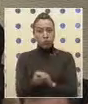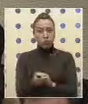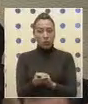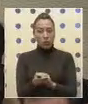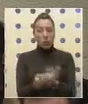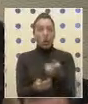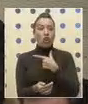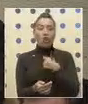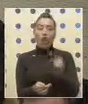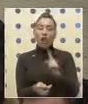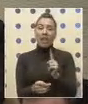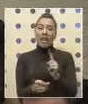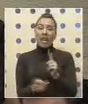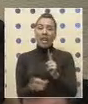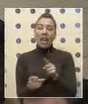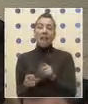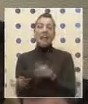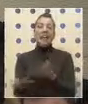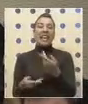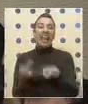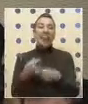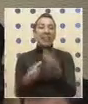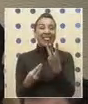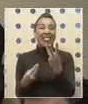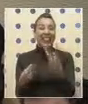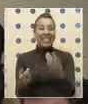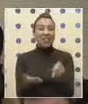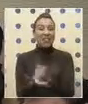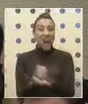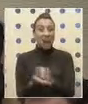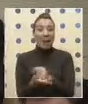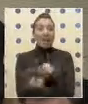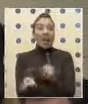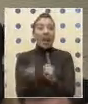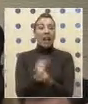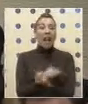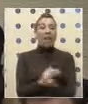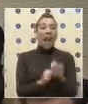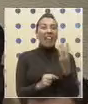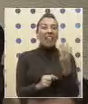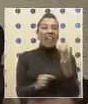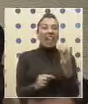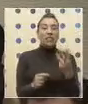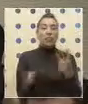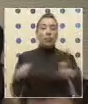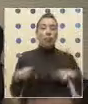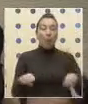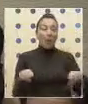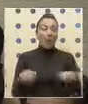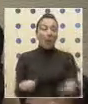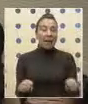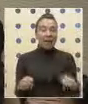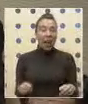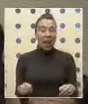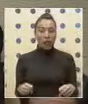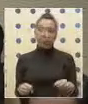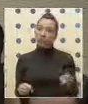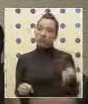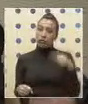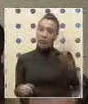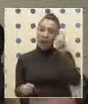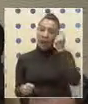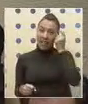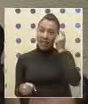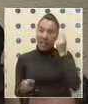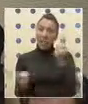caso queremos que se traspasen de tres cadenas ahora de farmacia a tres cadenas de supermercado. Comprendemos la necesidad que